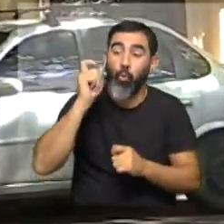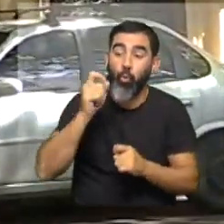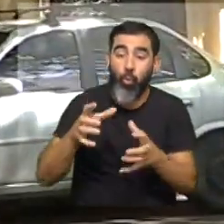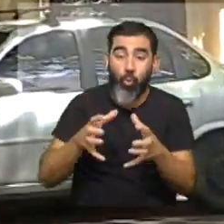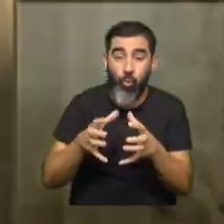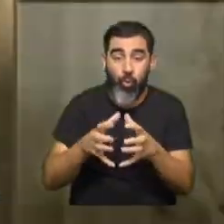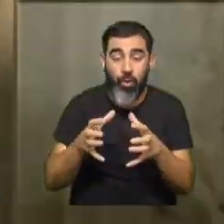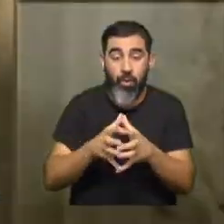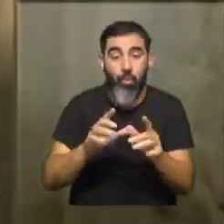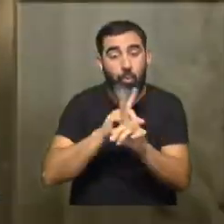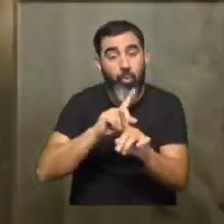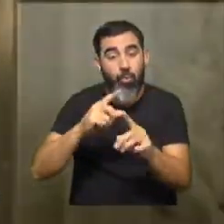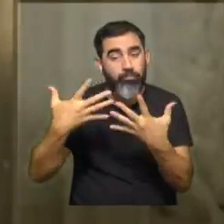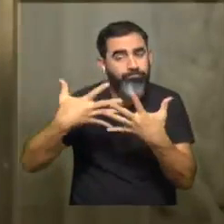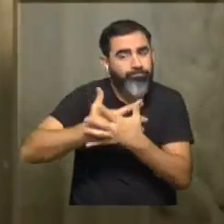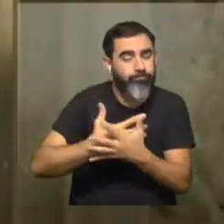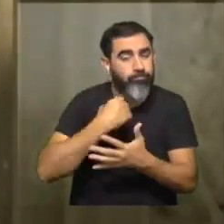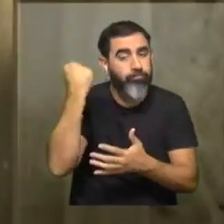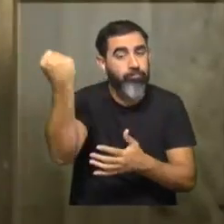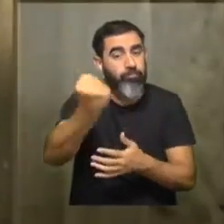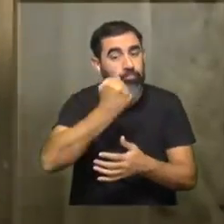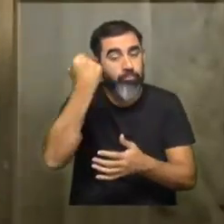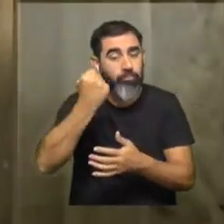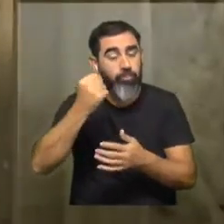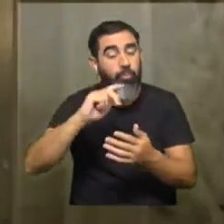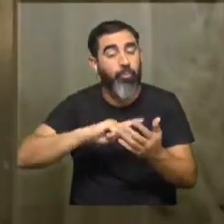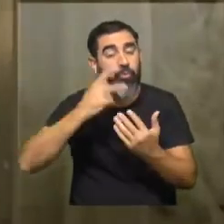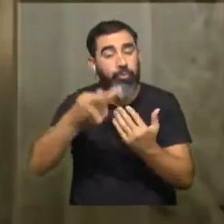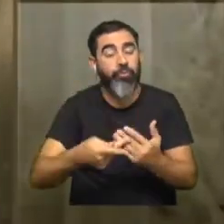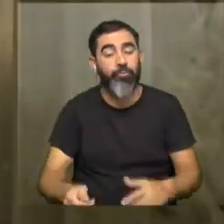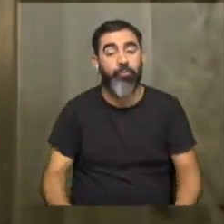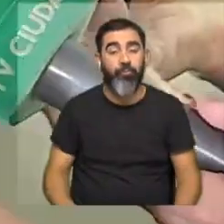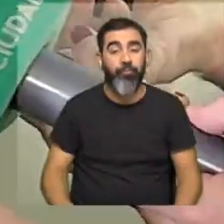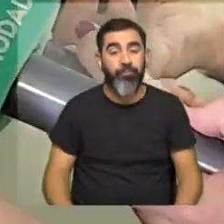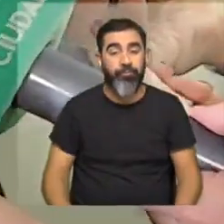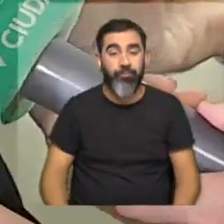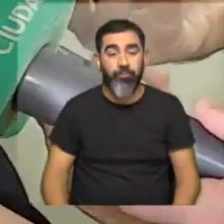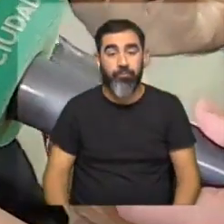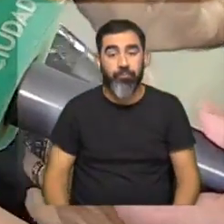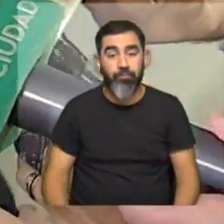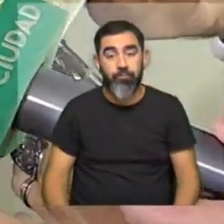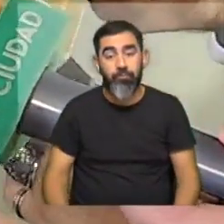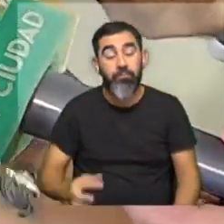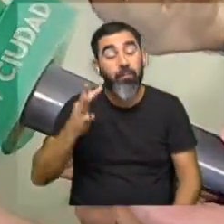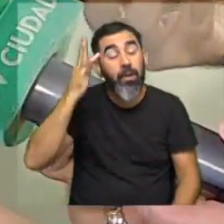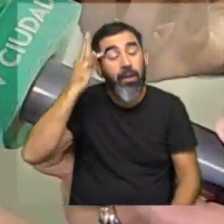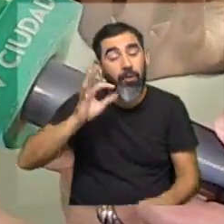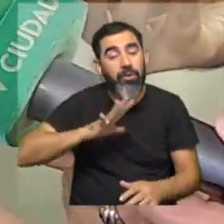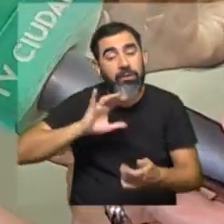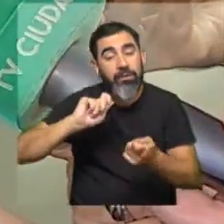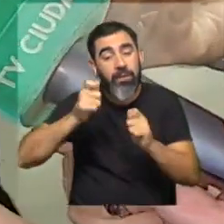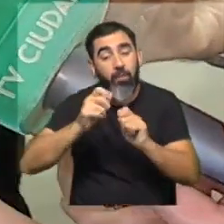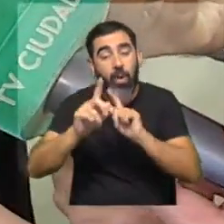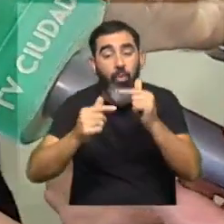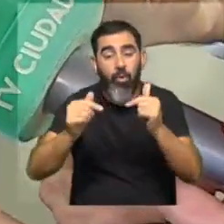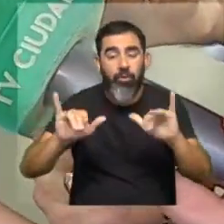Partido Colorado no afectarán significativamente el proyecto. Pienso que va a haber cambios, porque algunas cosas